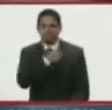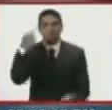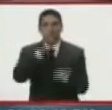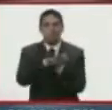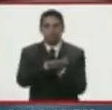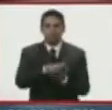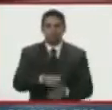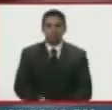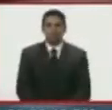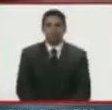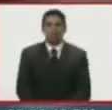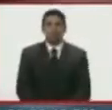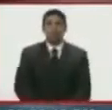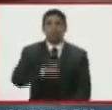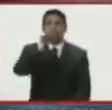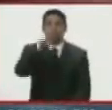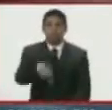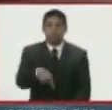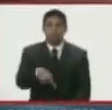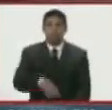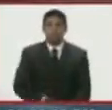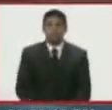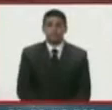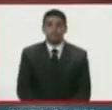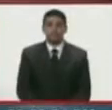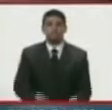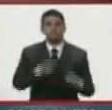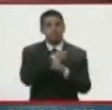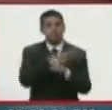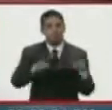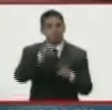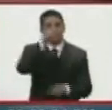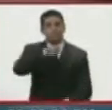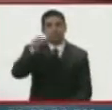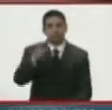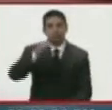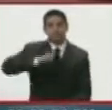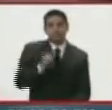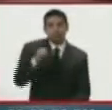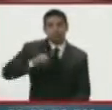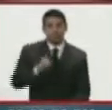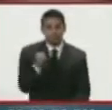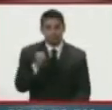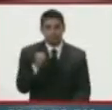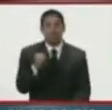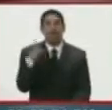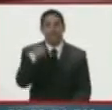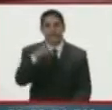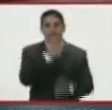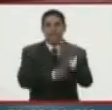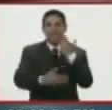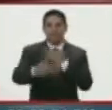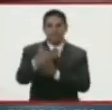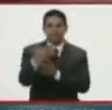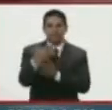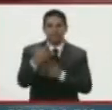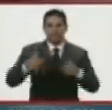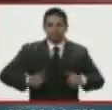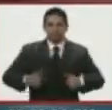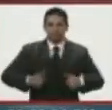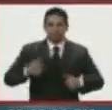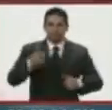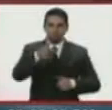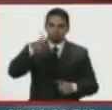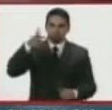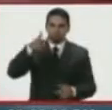muerto. Además de eso, recibimos otro oficial de la PNB con una herida en región abdominal superficial